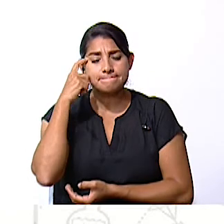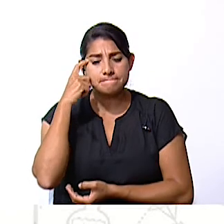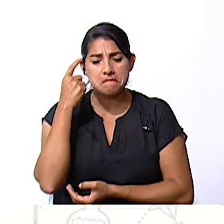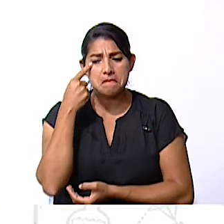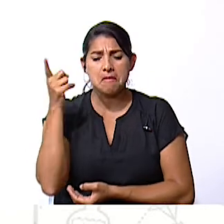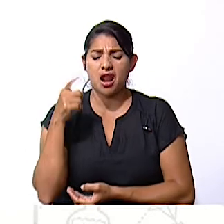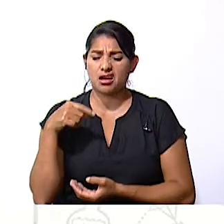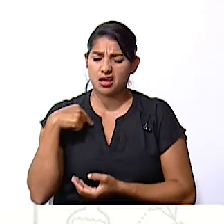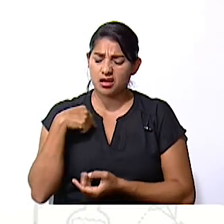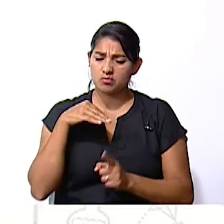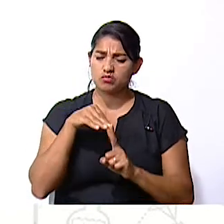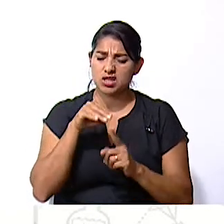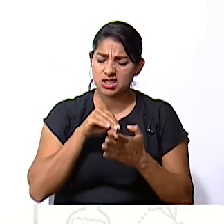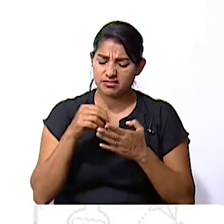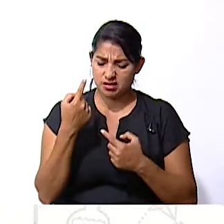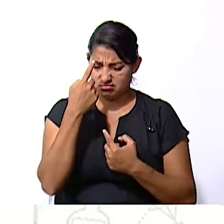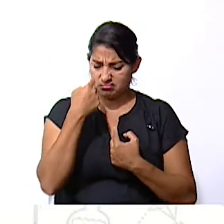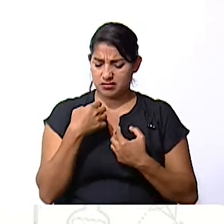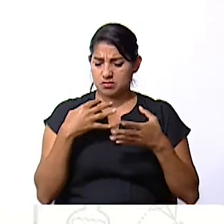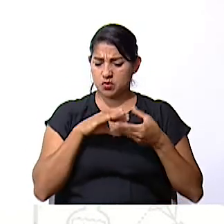qué escribiré mi descripción?